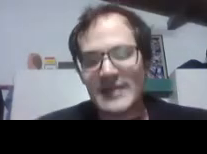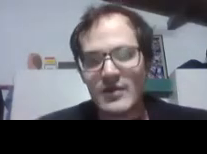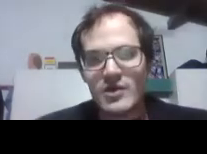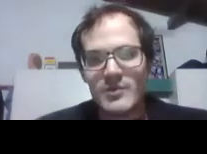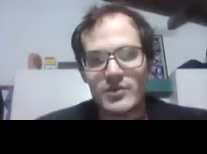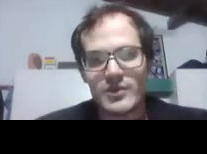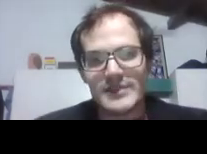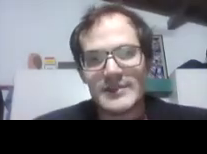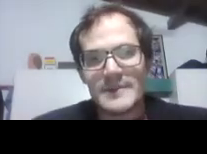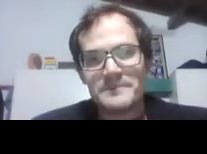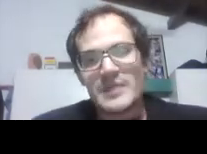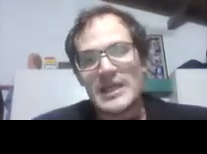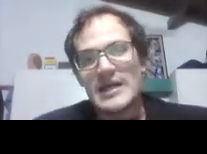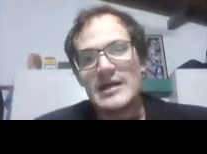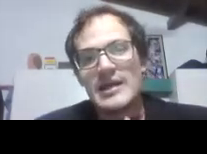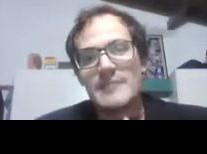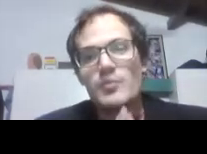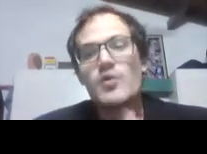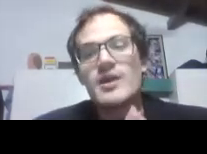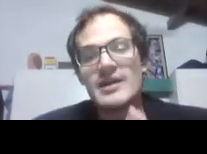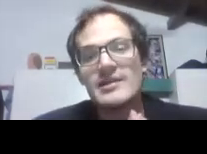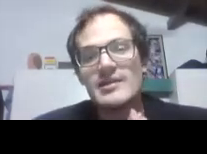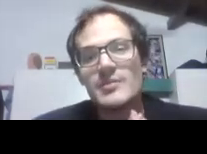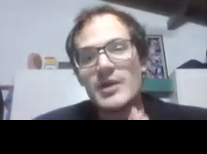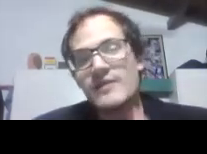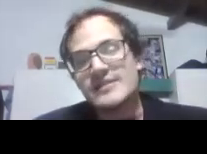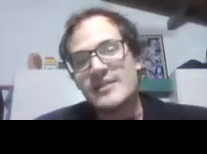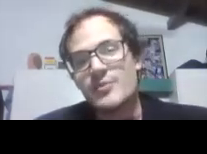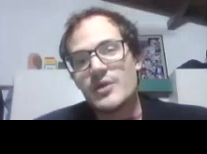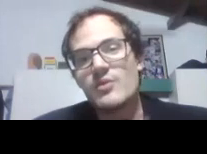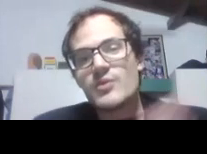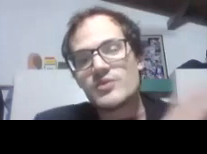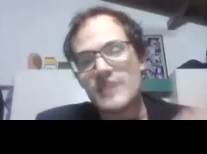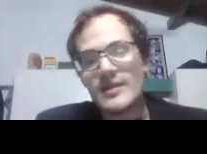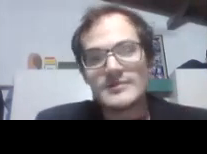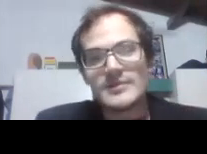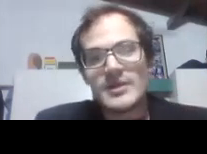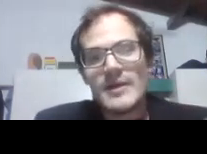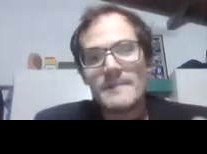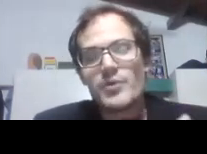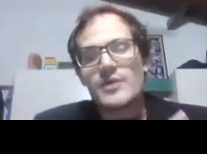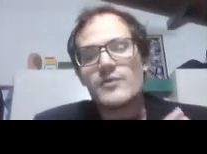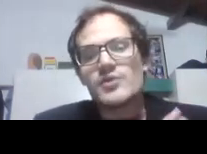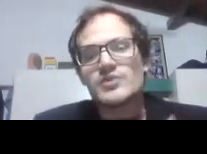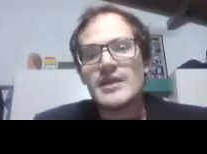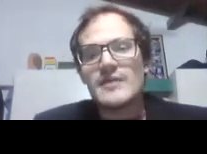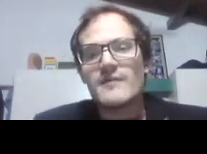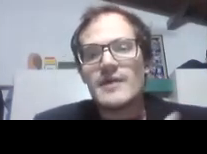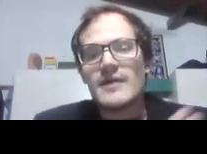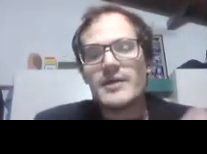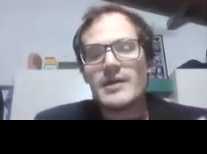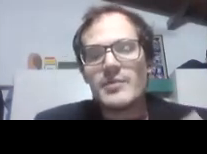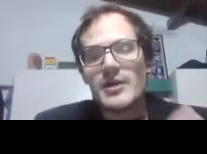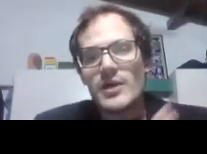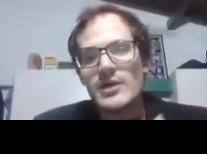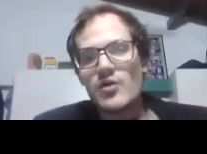batalla con los españoles. La puja real del Paraguay va a ser después con Buenos Aires, porque Buenos Aires va a